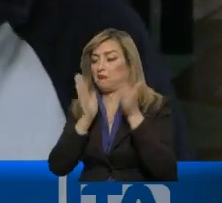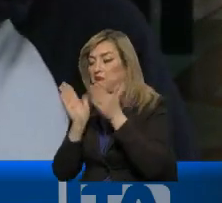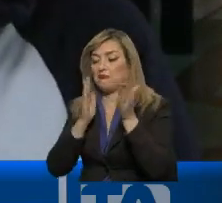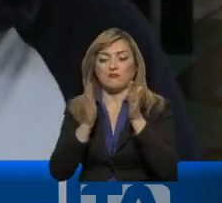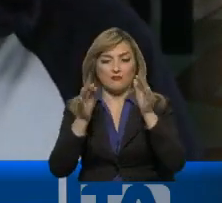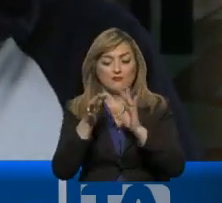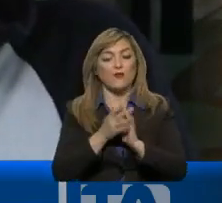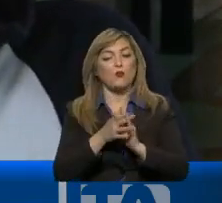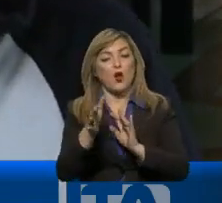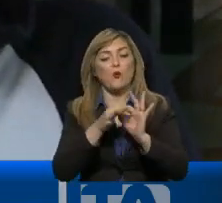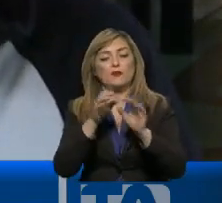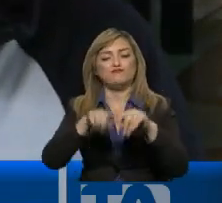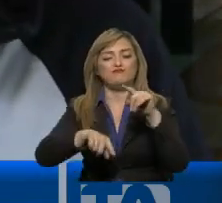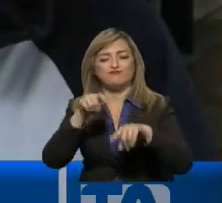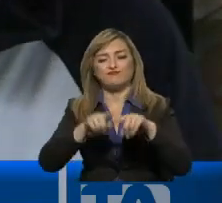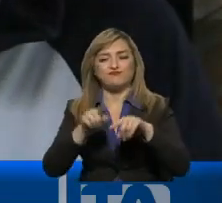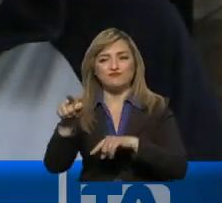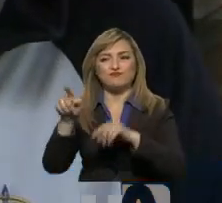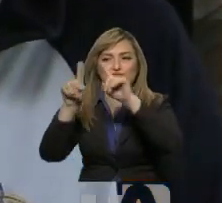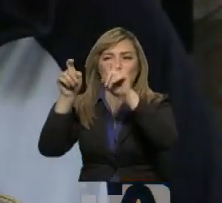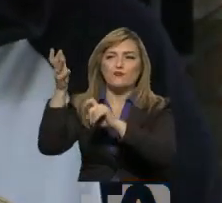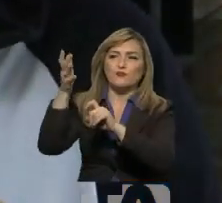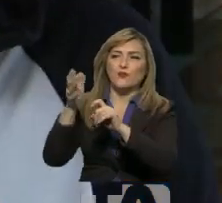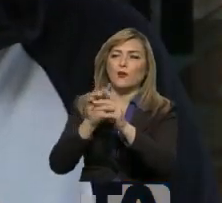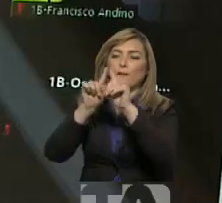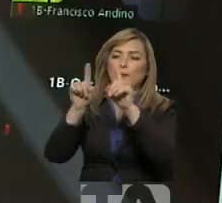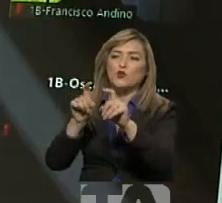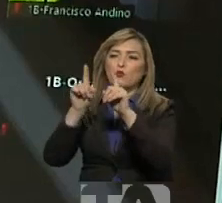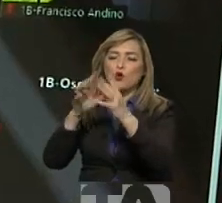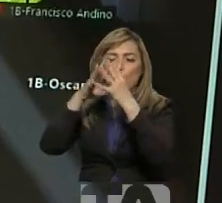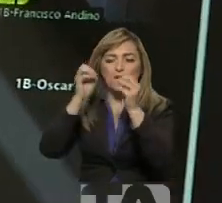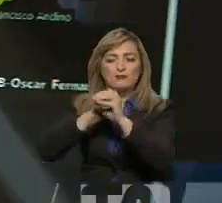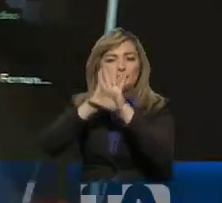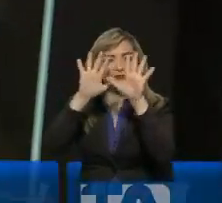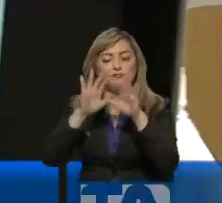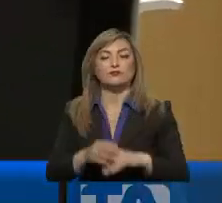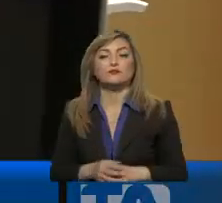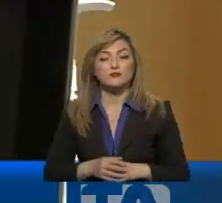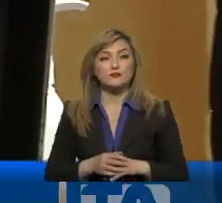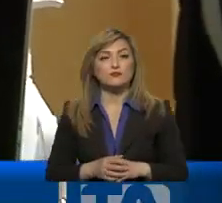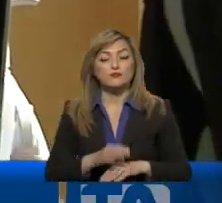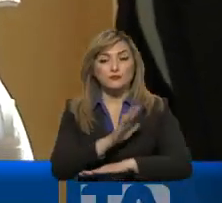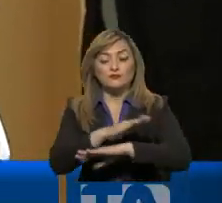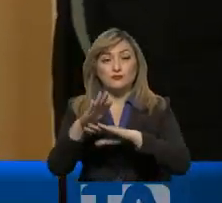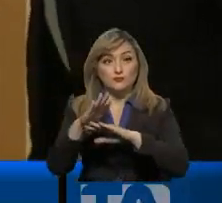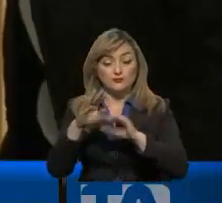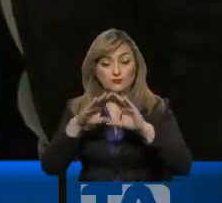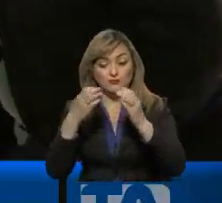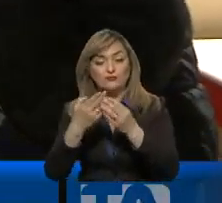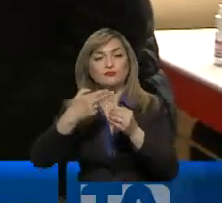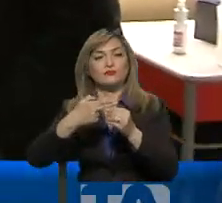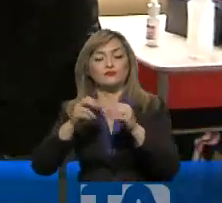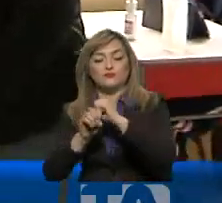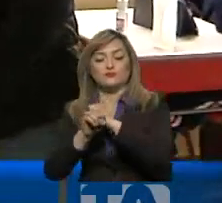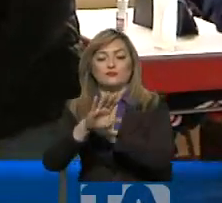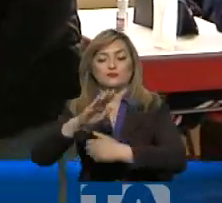compañeros y también le puedo preguntar más cosas a la profe para entender más y aprender más. Para los alumnos que mantienen las clases virtuales, se han acoplado proyectores